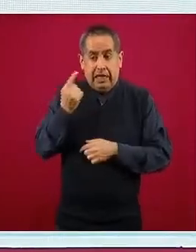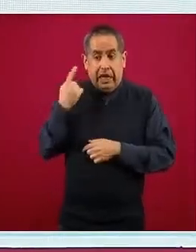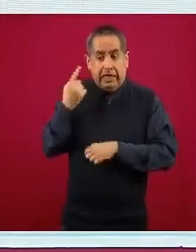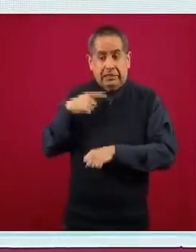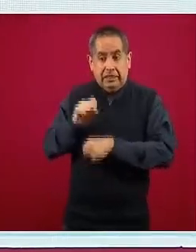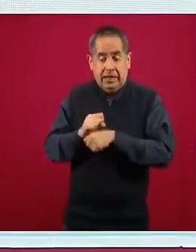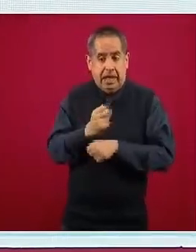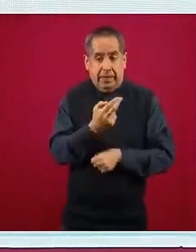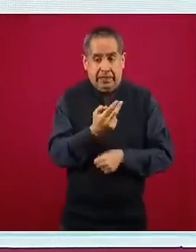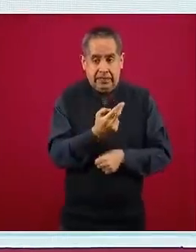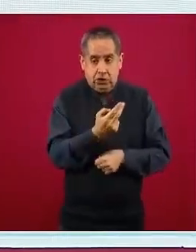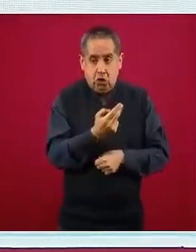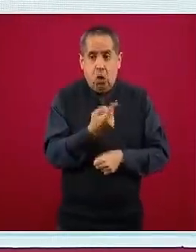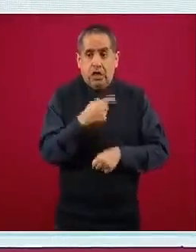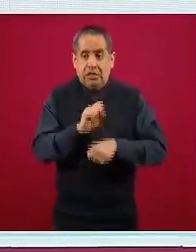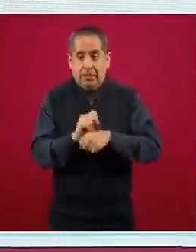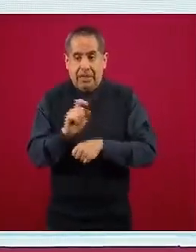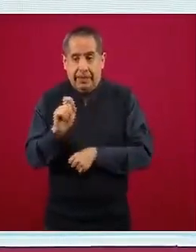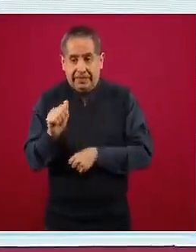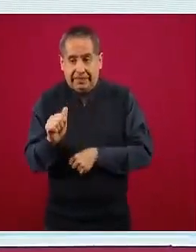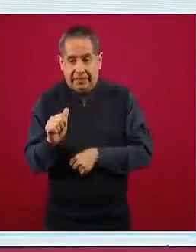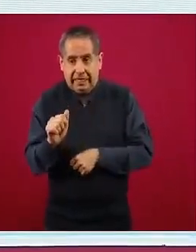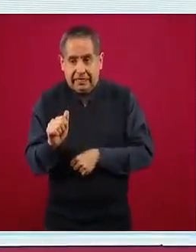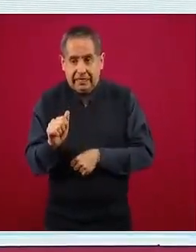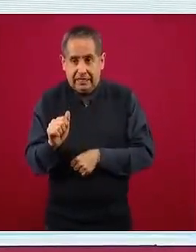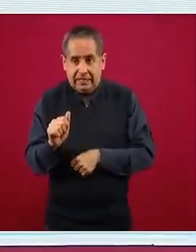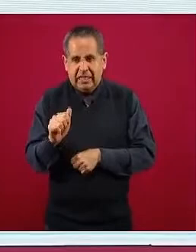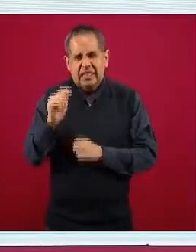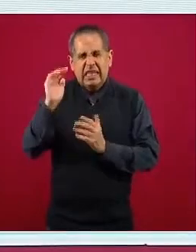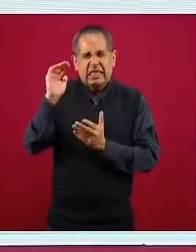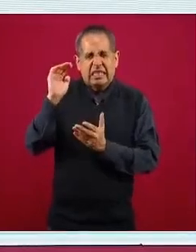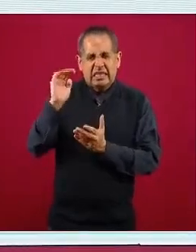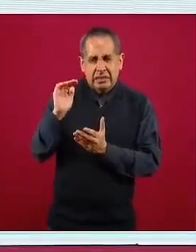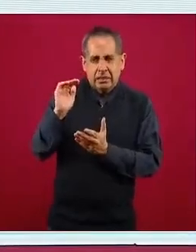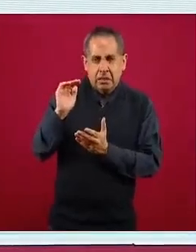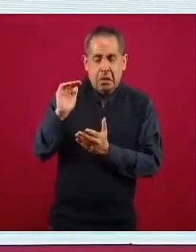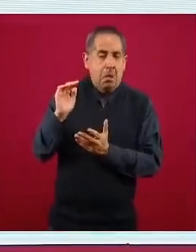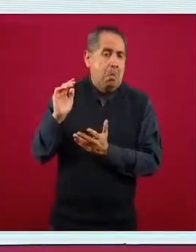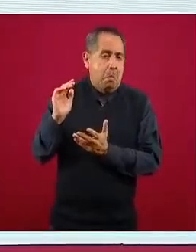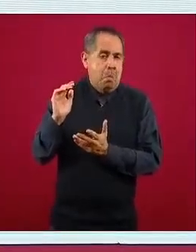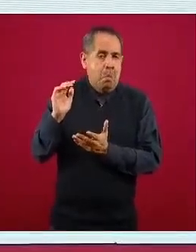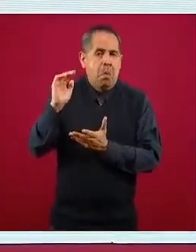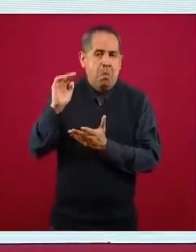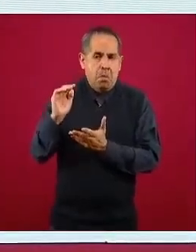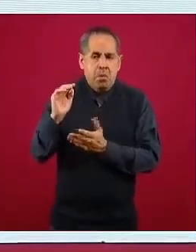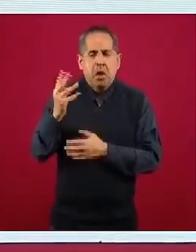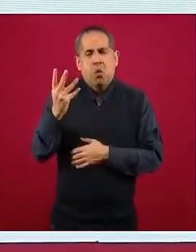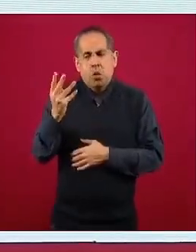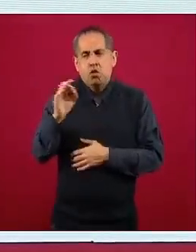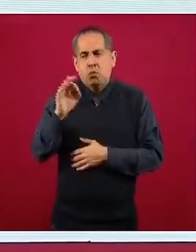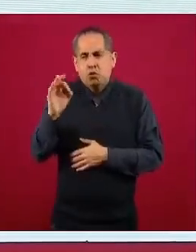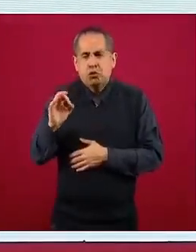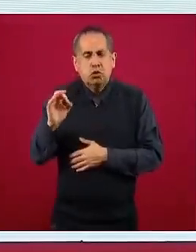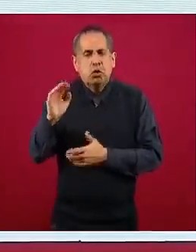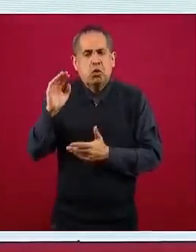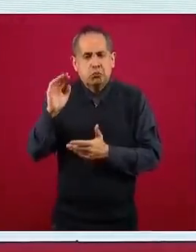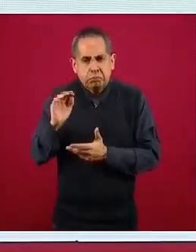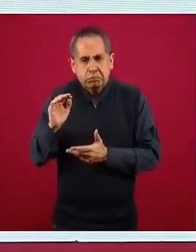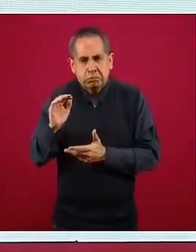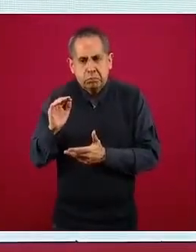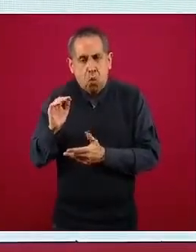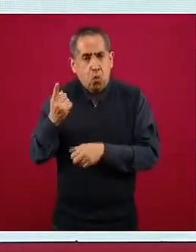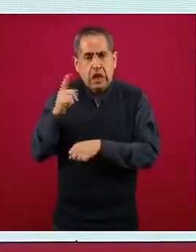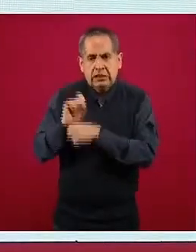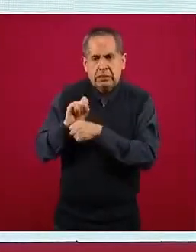semana 25, esta es la semana 26, y es el cambio, una reducción de 4%, en